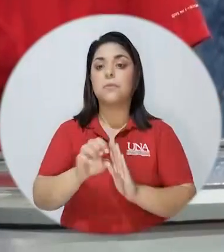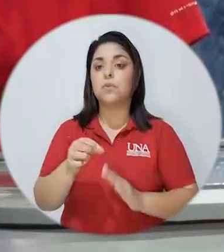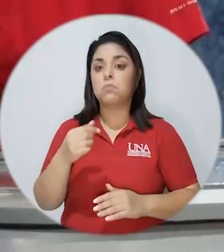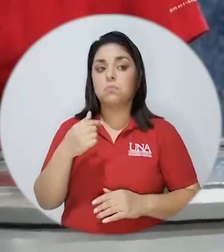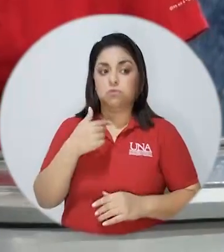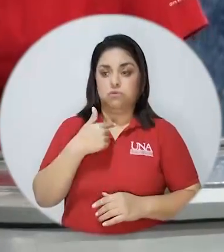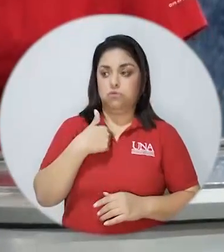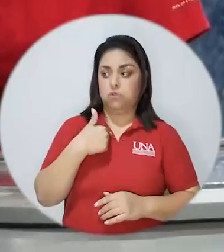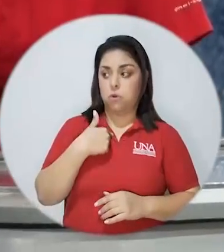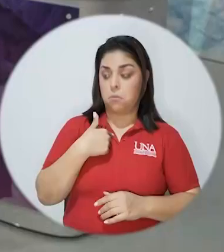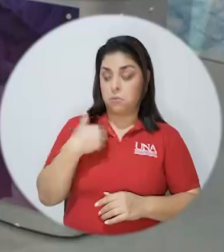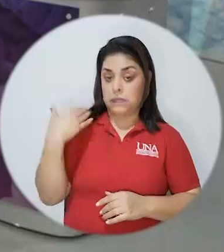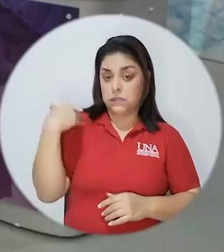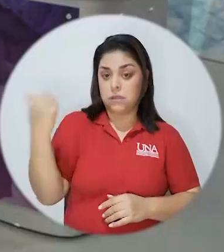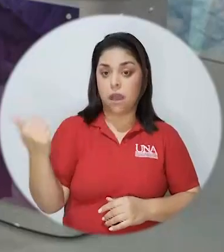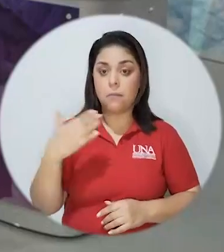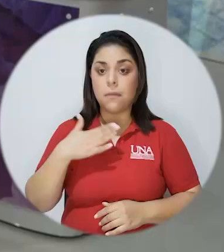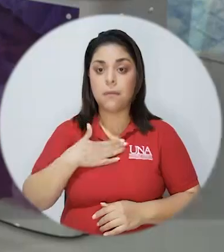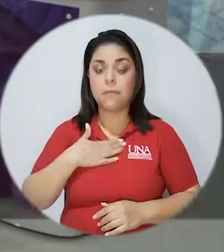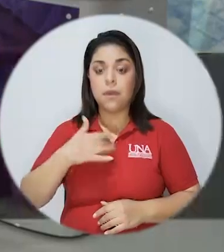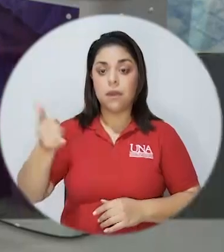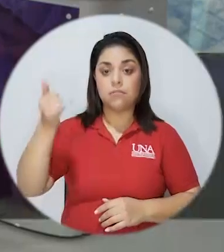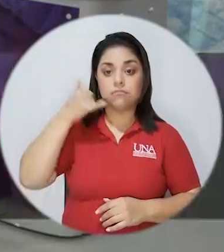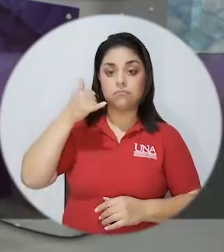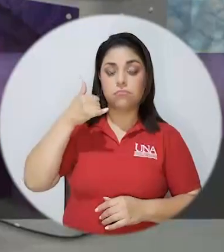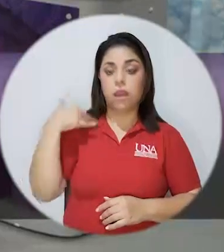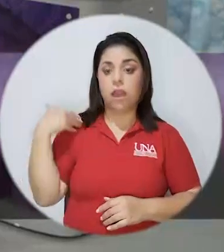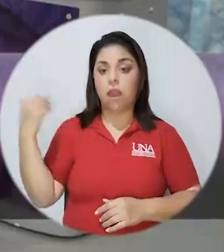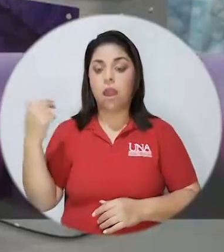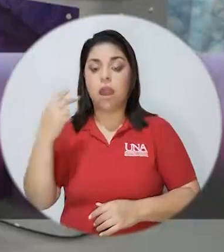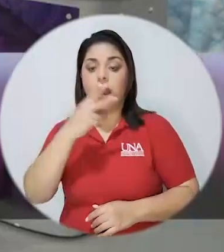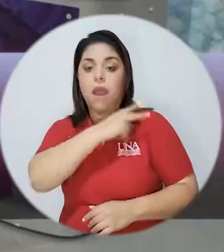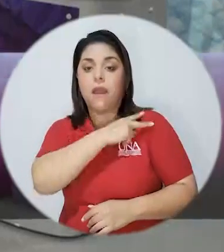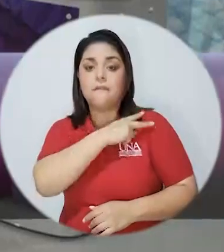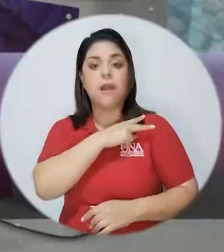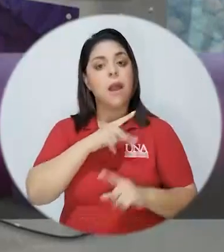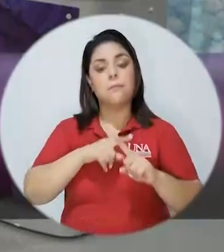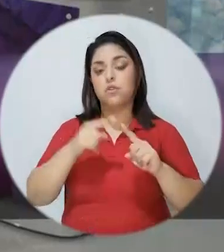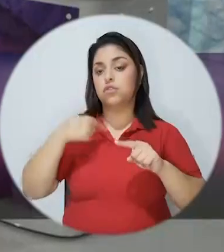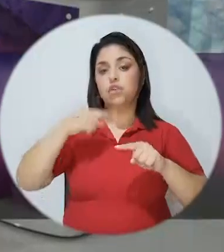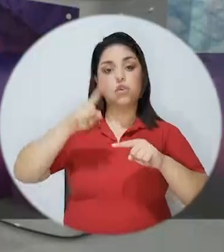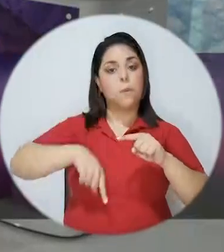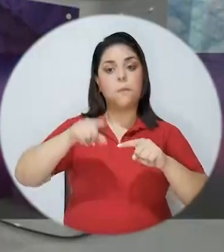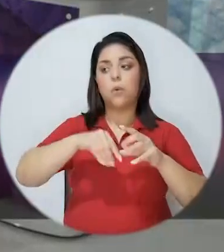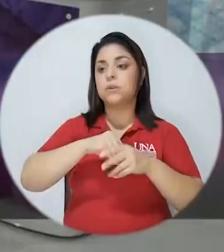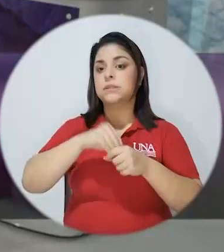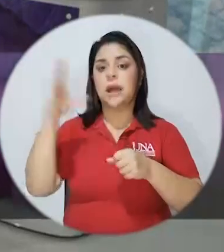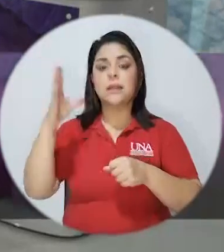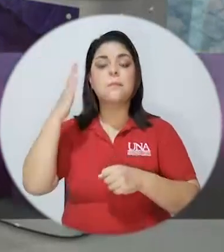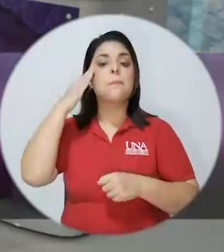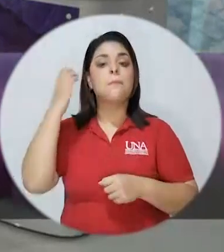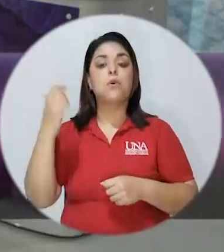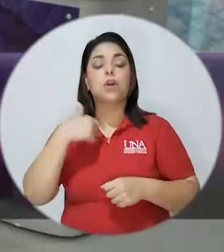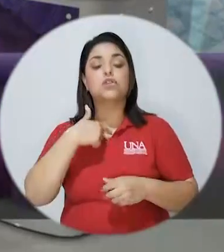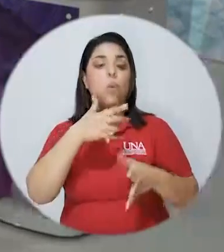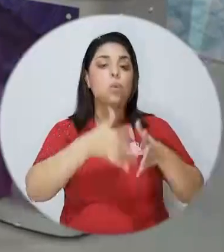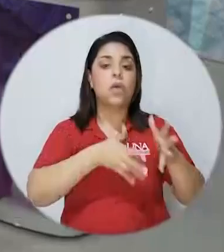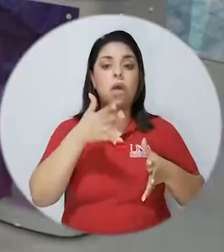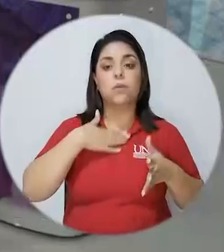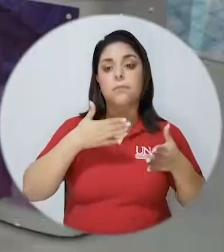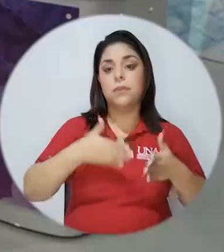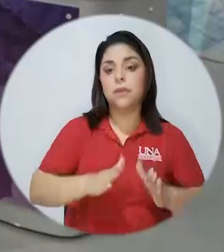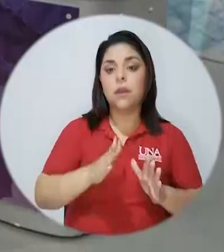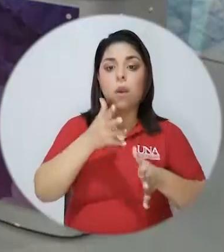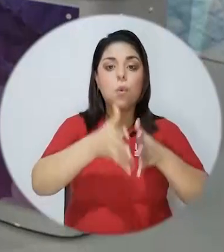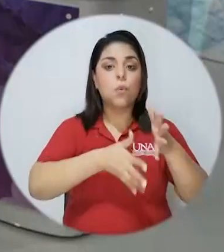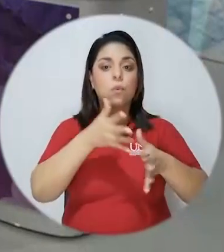yo no voy a ir porque ya yo en la casa tengo a mi hija, tengo a mis papás, y no puedo salir. Sí. O sea,